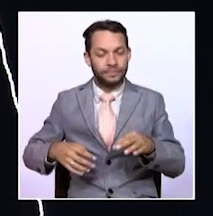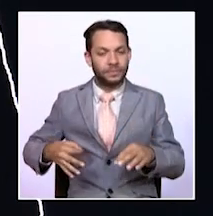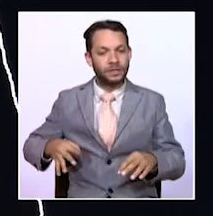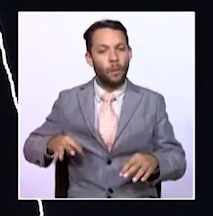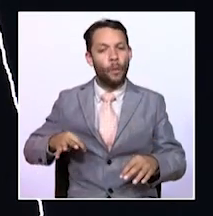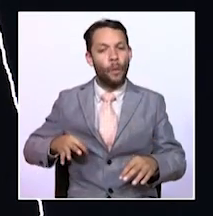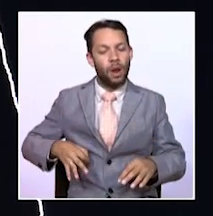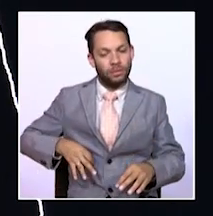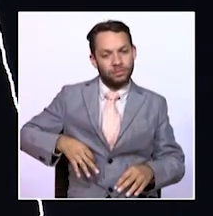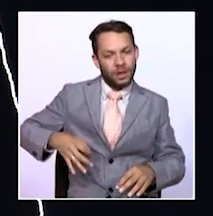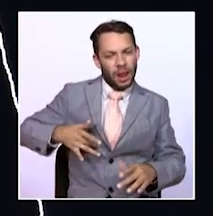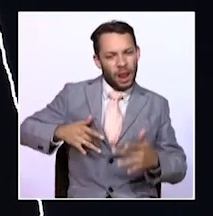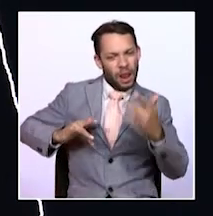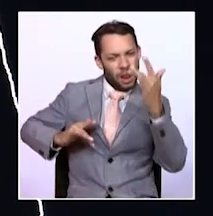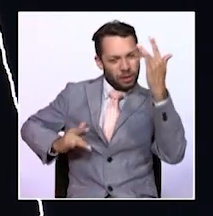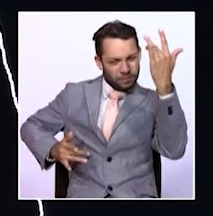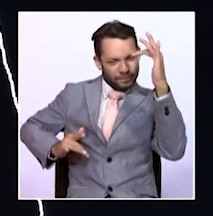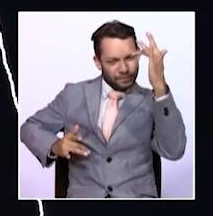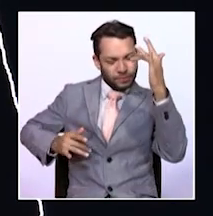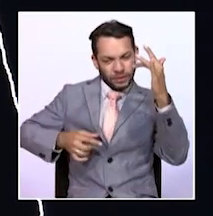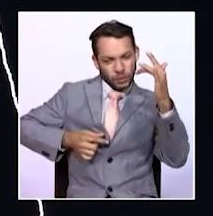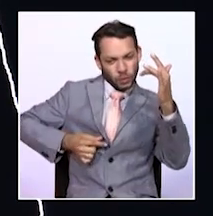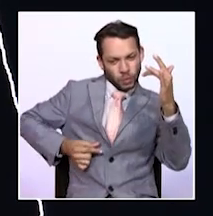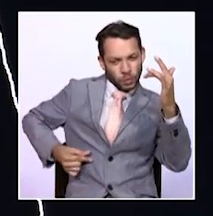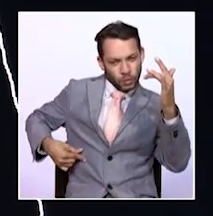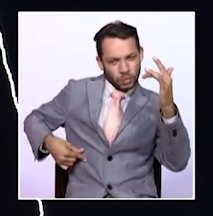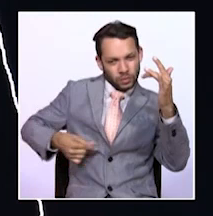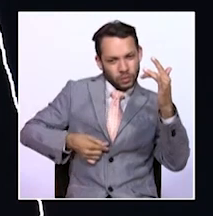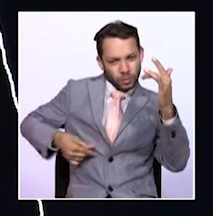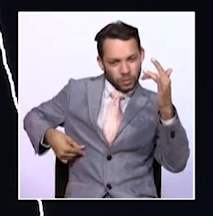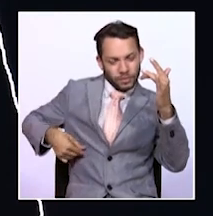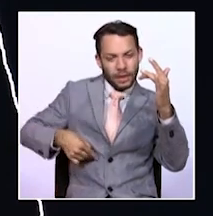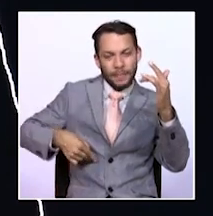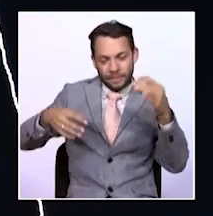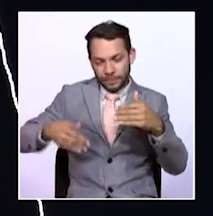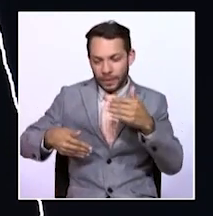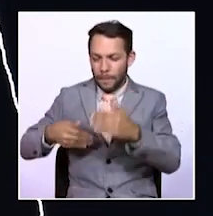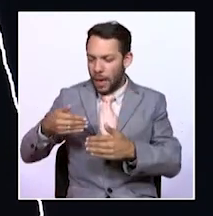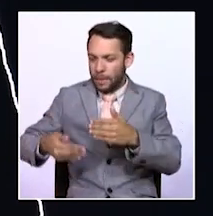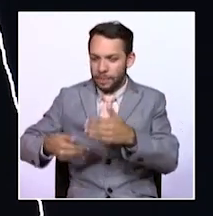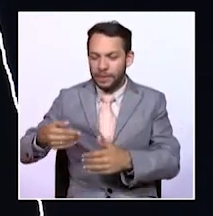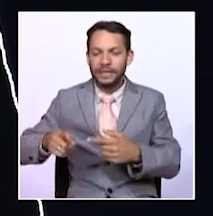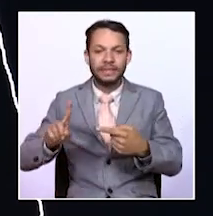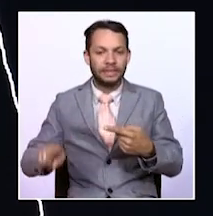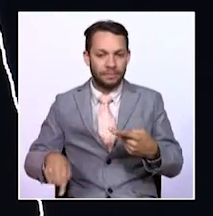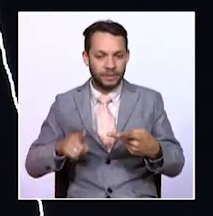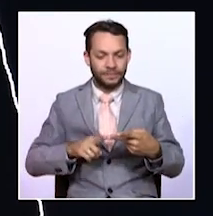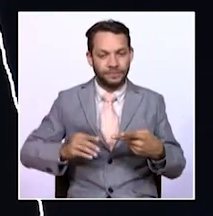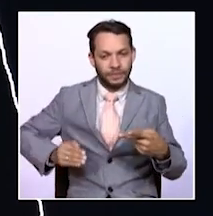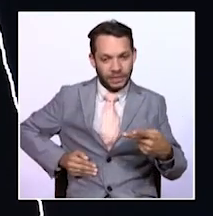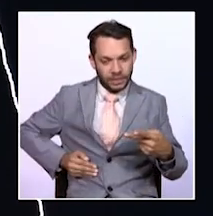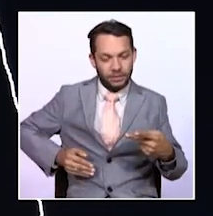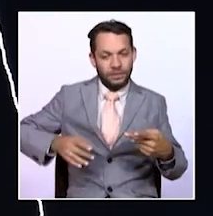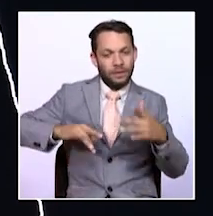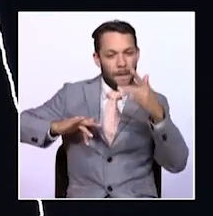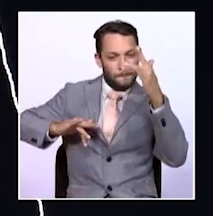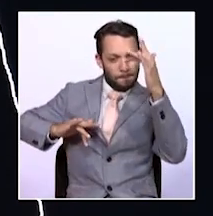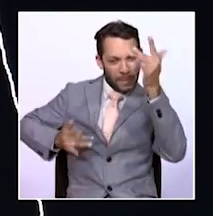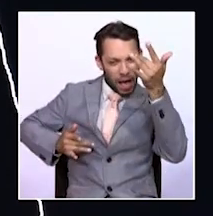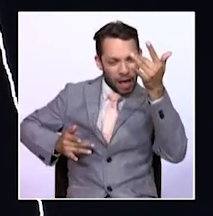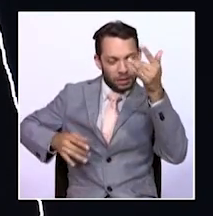vesícula se puede apreciar perfectamente bien. Podemos, después de ya evaluar toda la parte tanto del hígado como de la vesícula